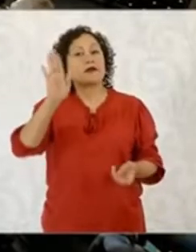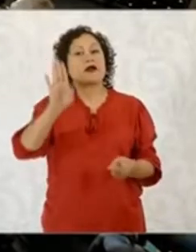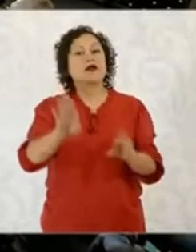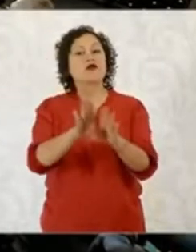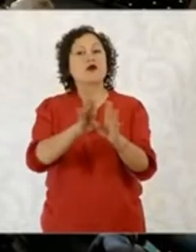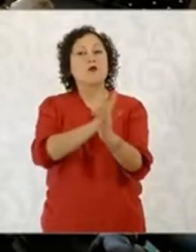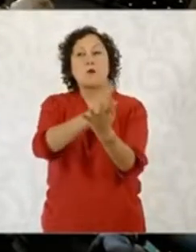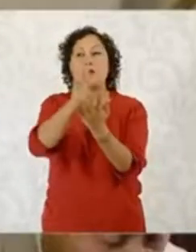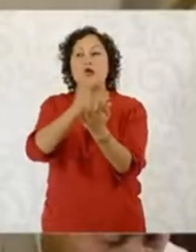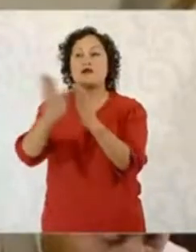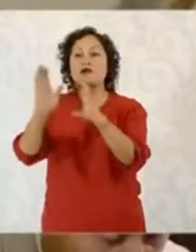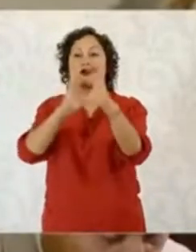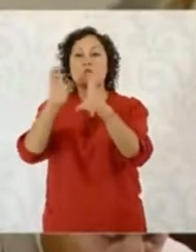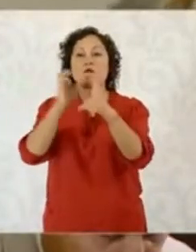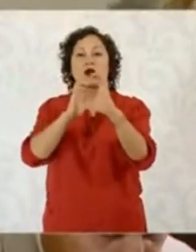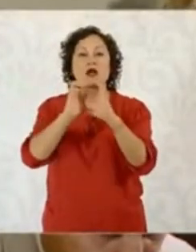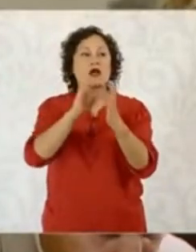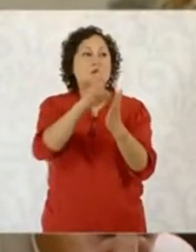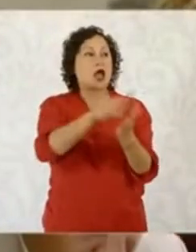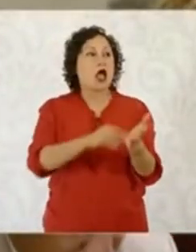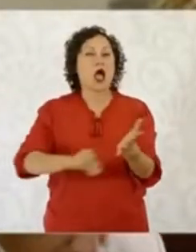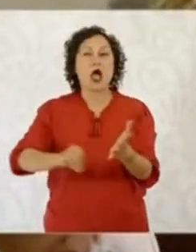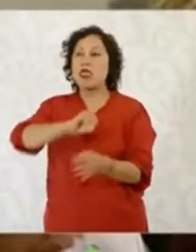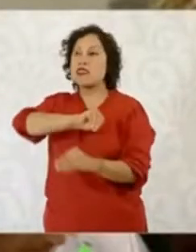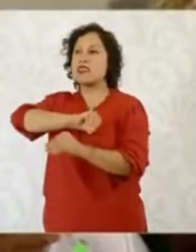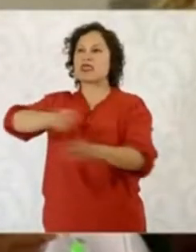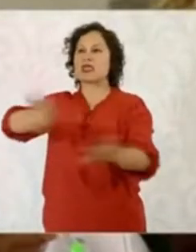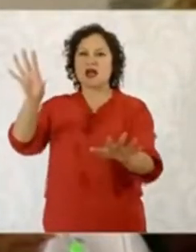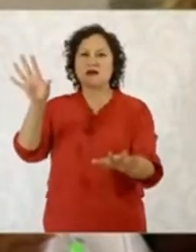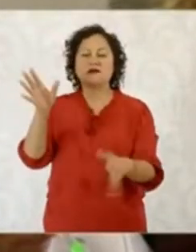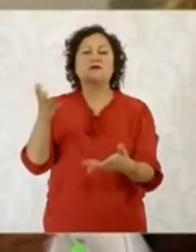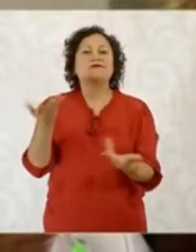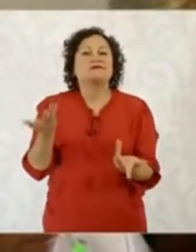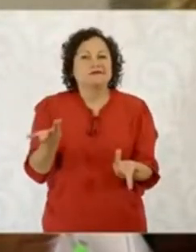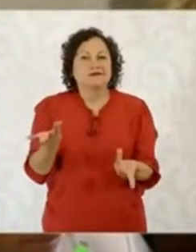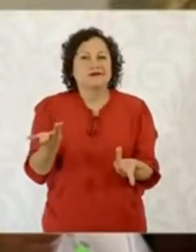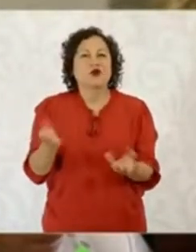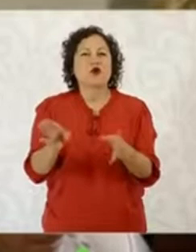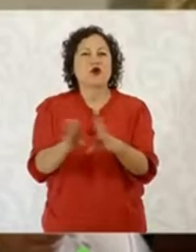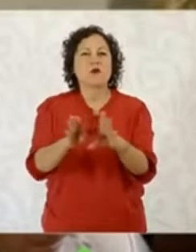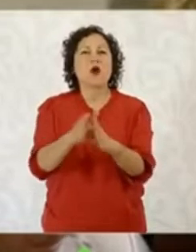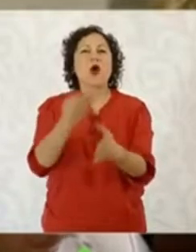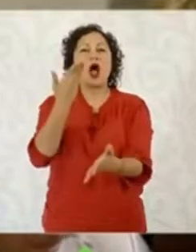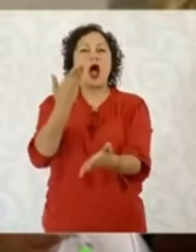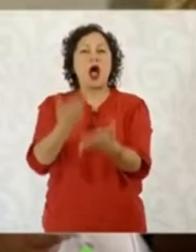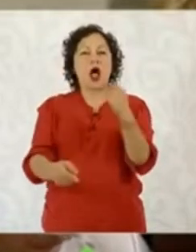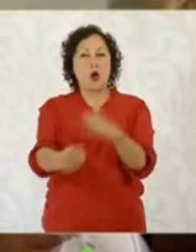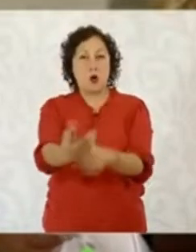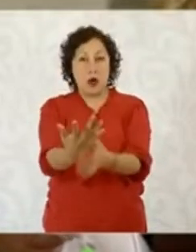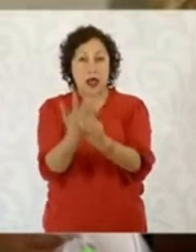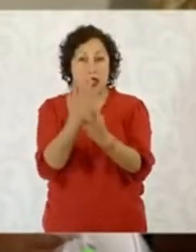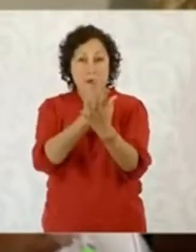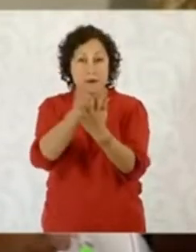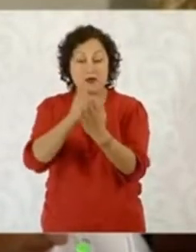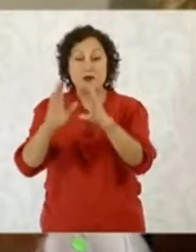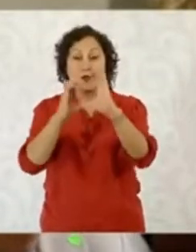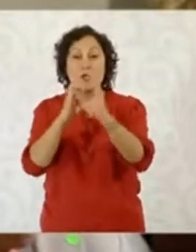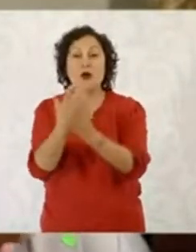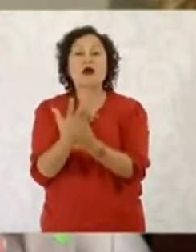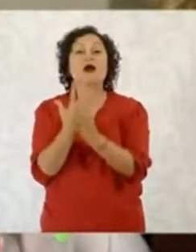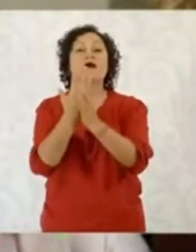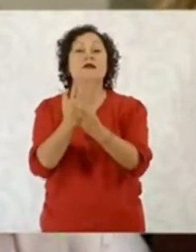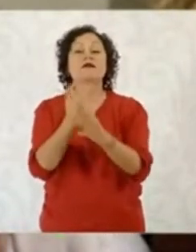y llegan al extremo de comparar a los cárteles del narcotráfico con el terrorismo, ¿no?